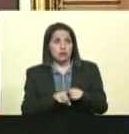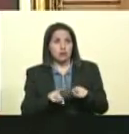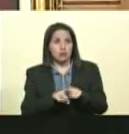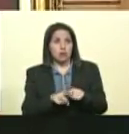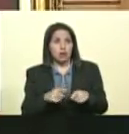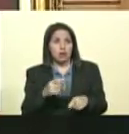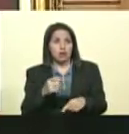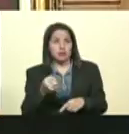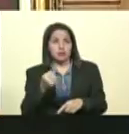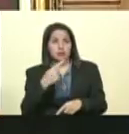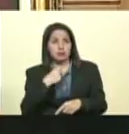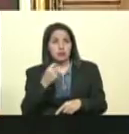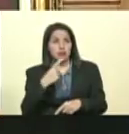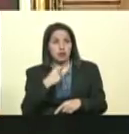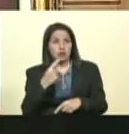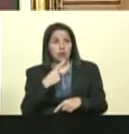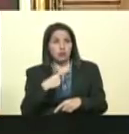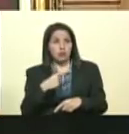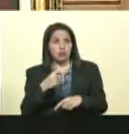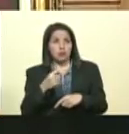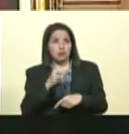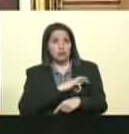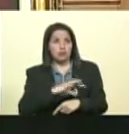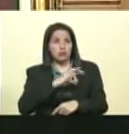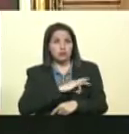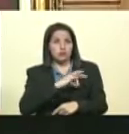salud socialista.